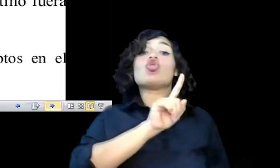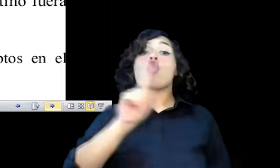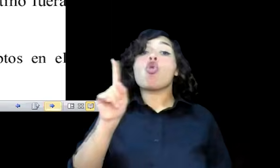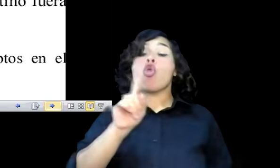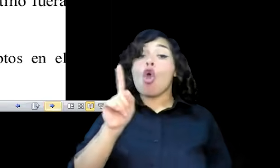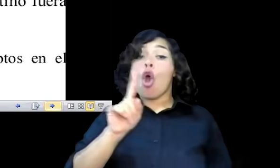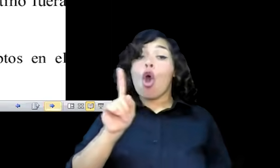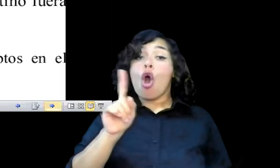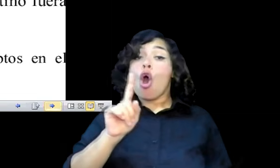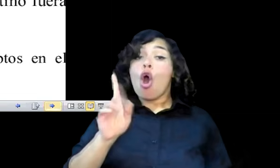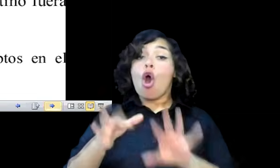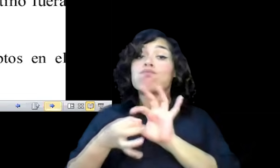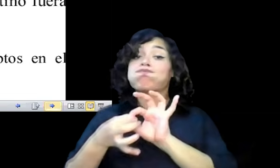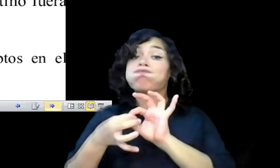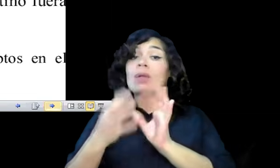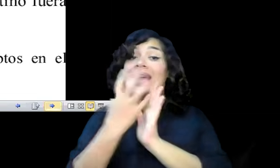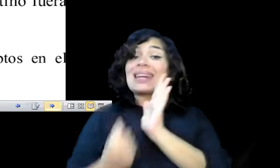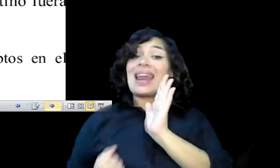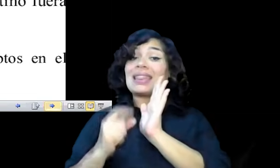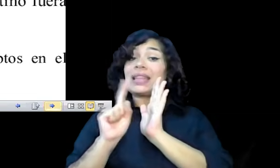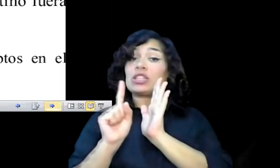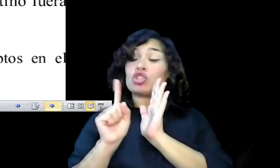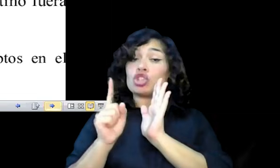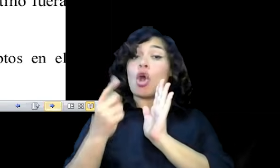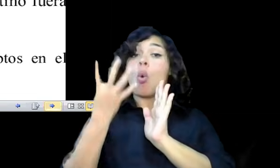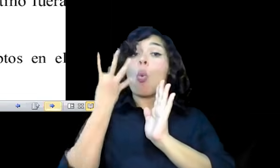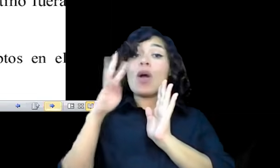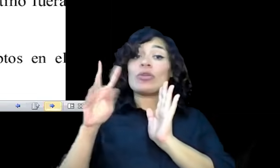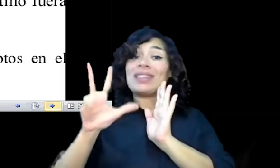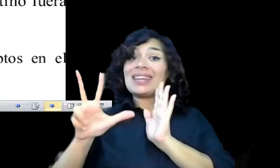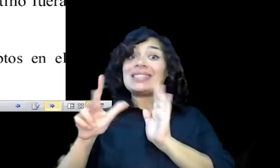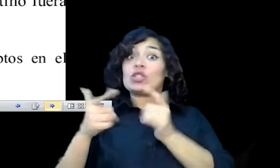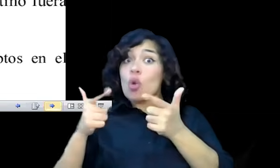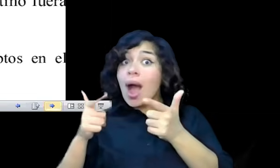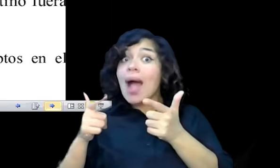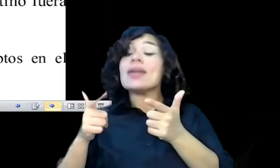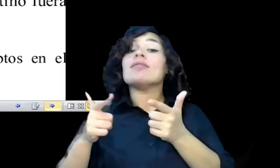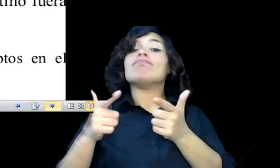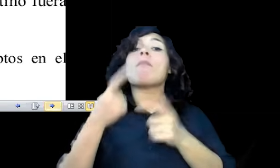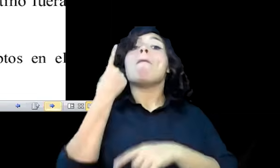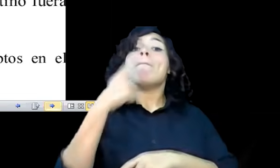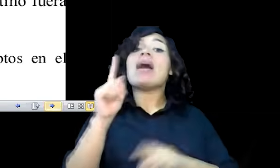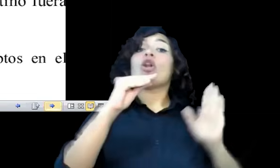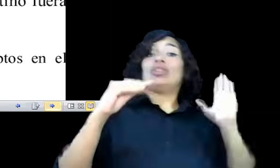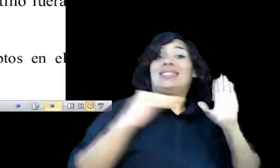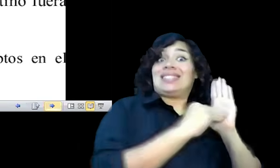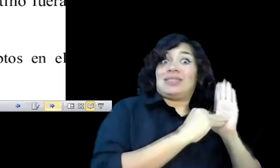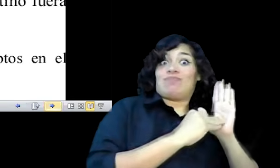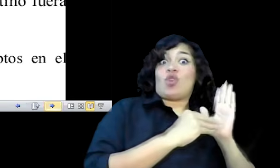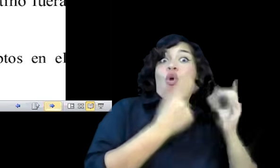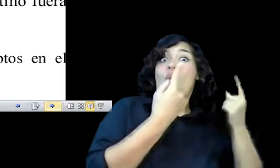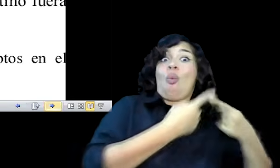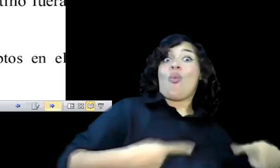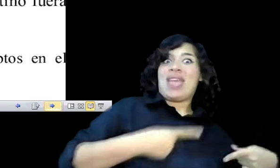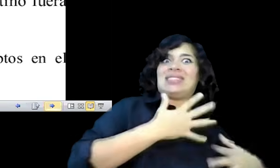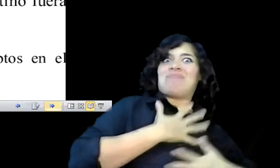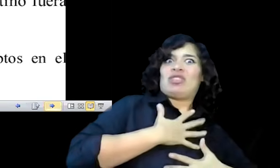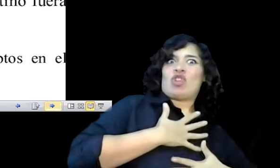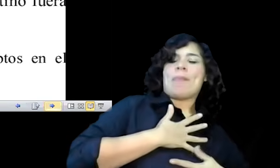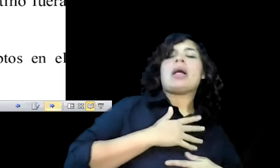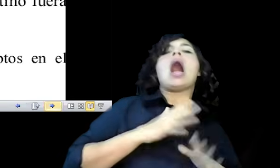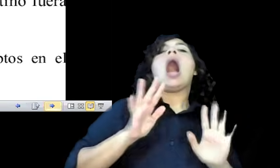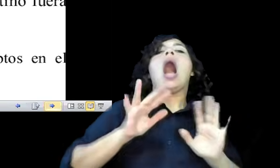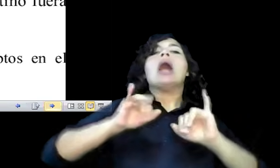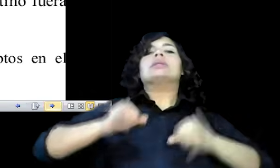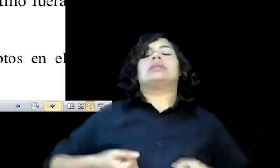estas retenciones y no está alcanzado por la resolución 4003 y está inscrito en bienes personales, recién ahí se puede aplicar